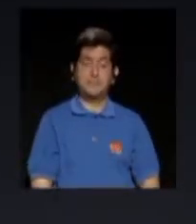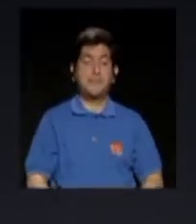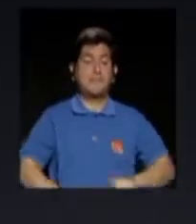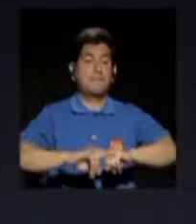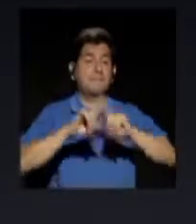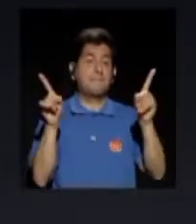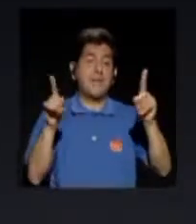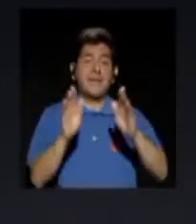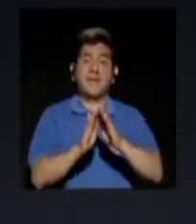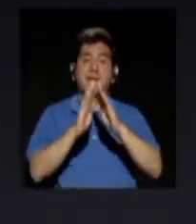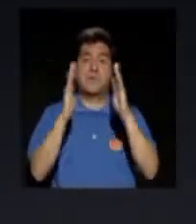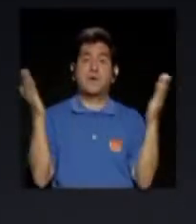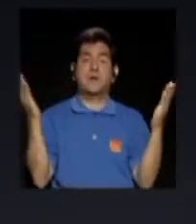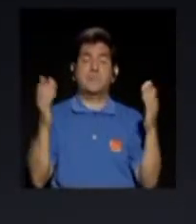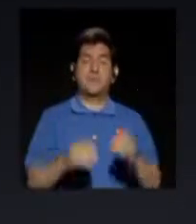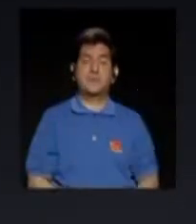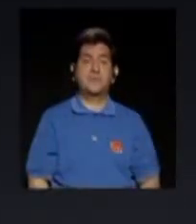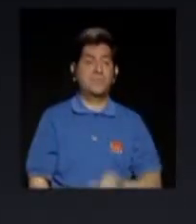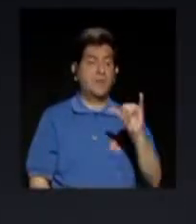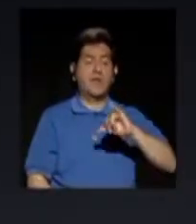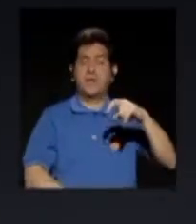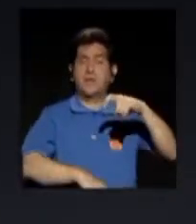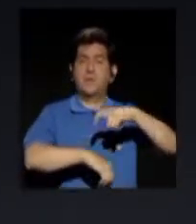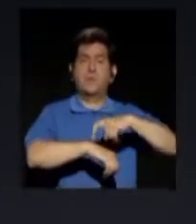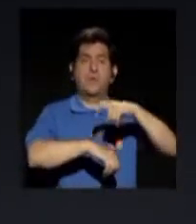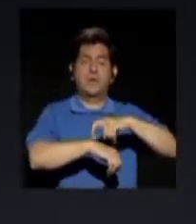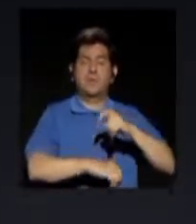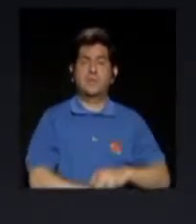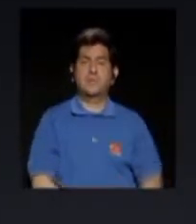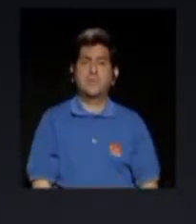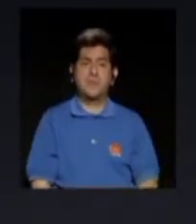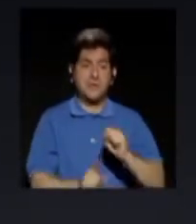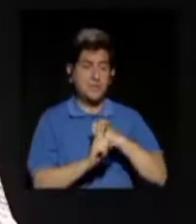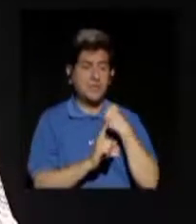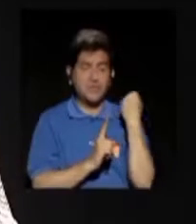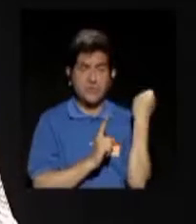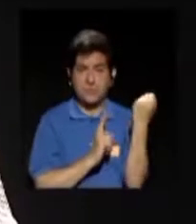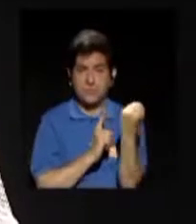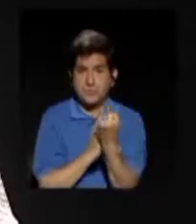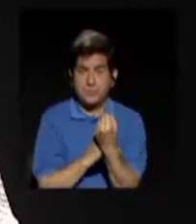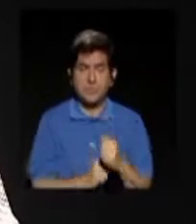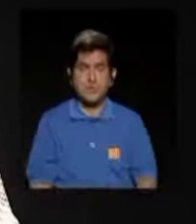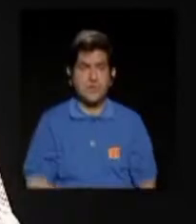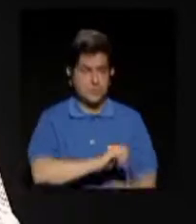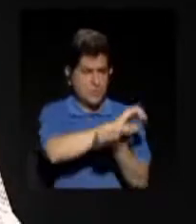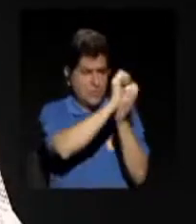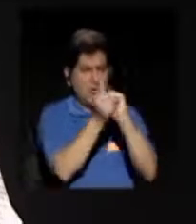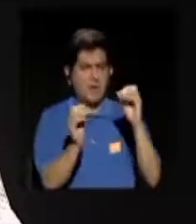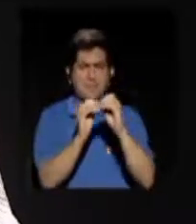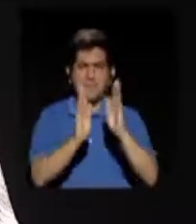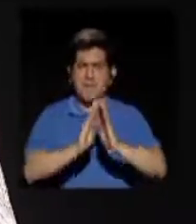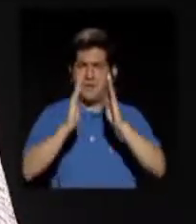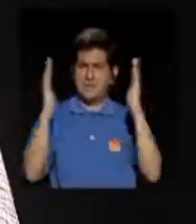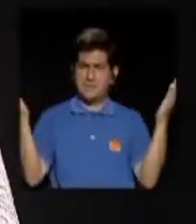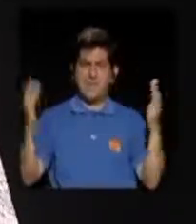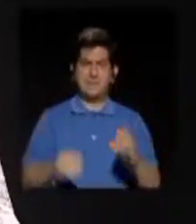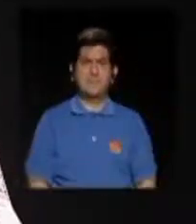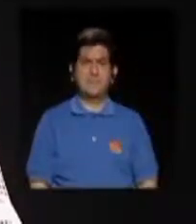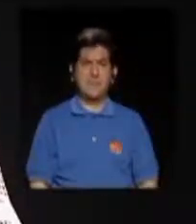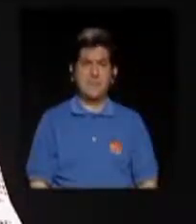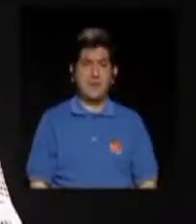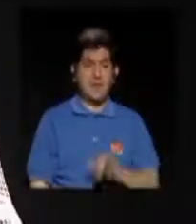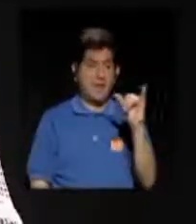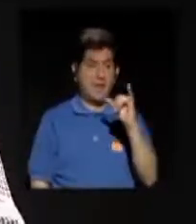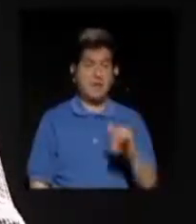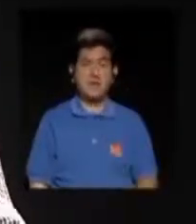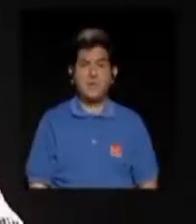Pero la apertura coincide con el asunto de una reforma más amplia que va a despertar